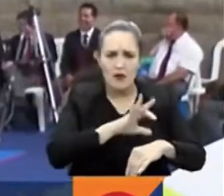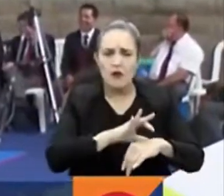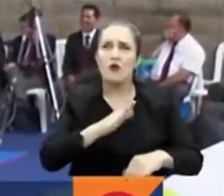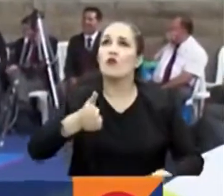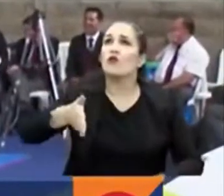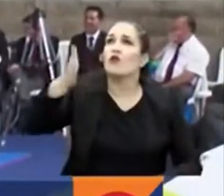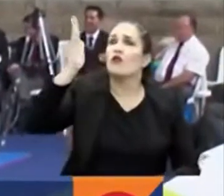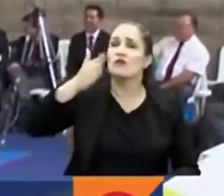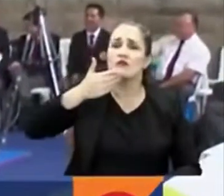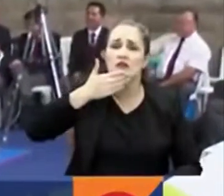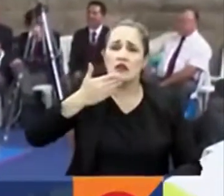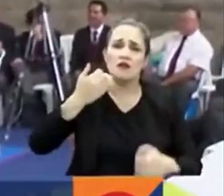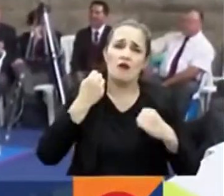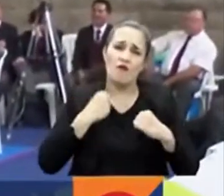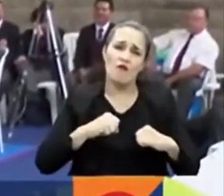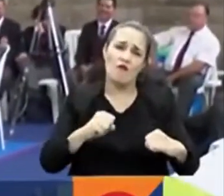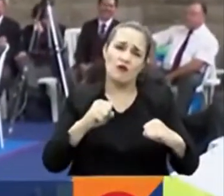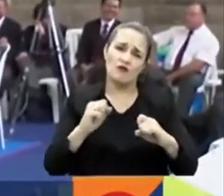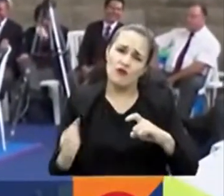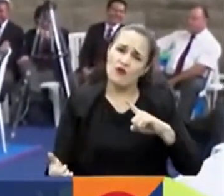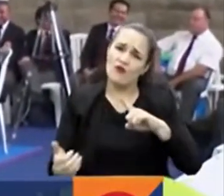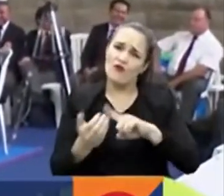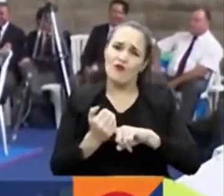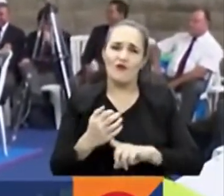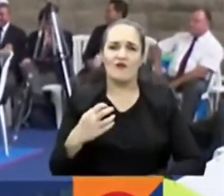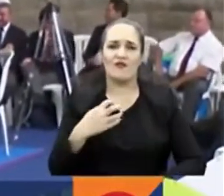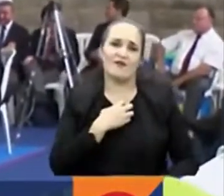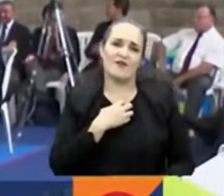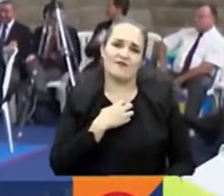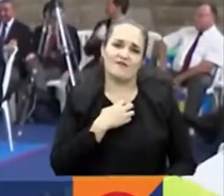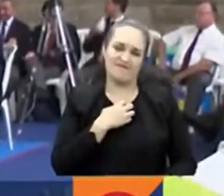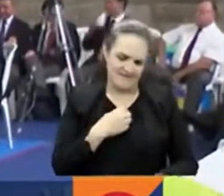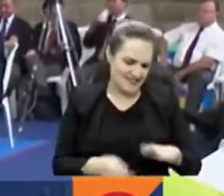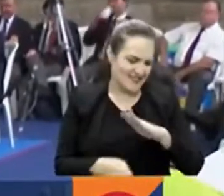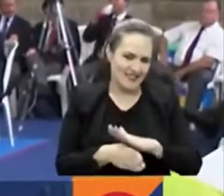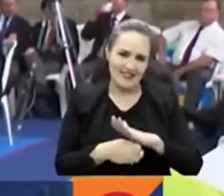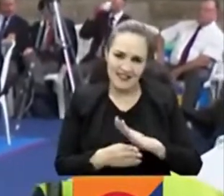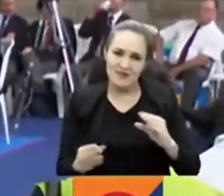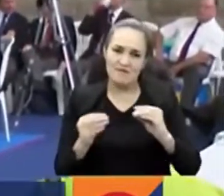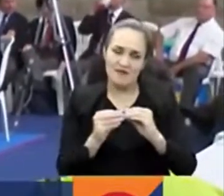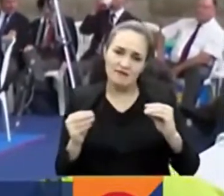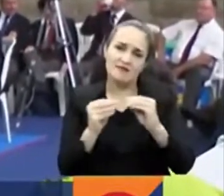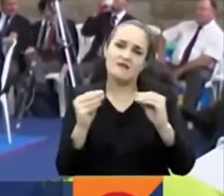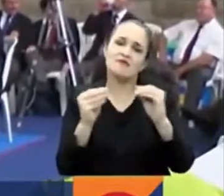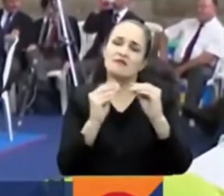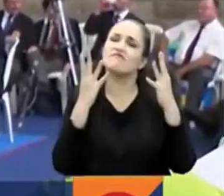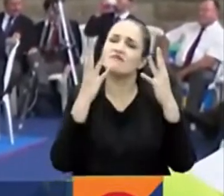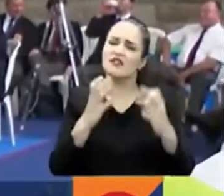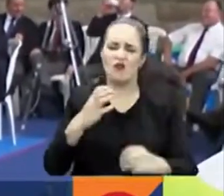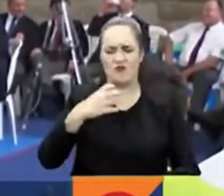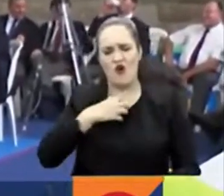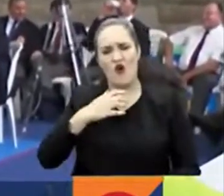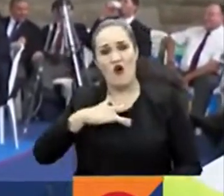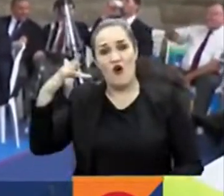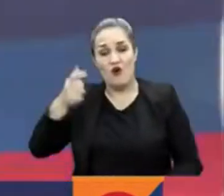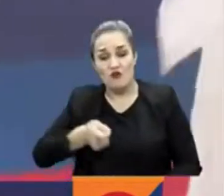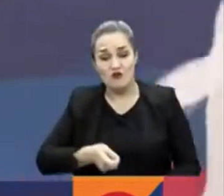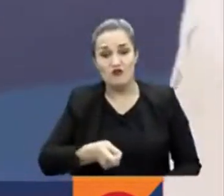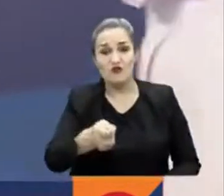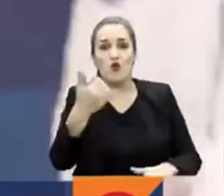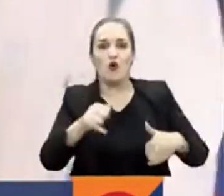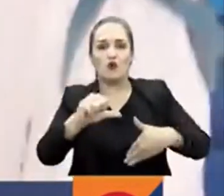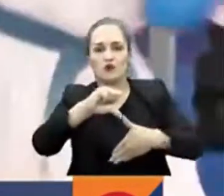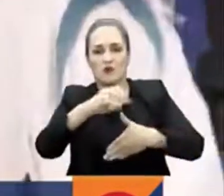y al esfuerzo pude lograr en este campeonato y quiero seguir logrando más medallas de oro. Ahorita se vienen los Juegos